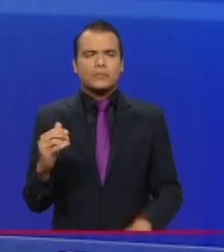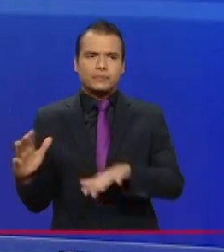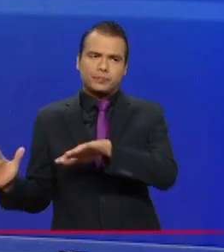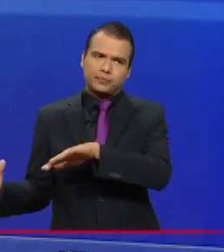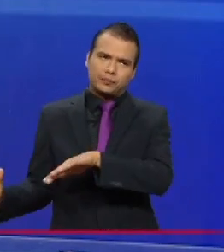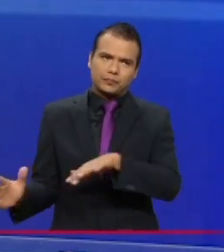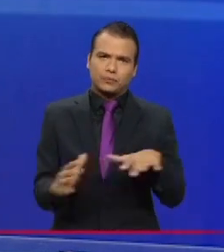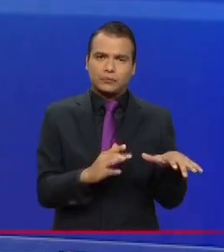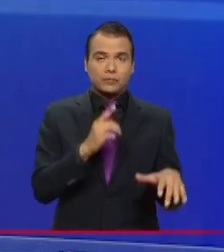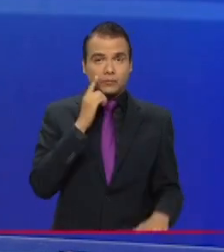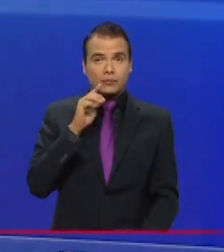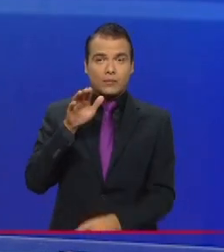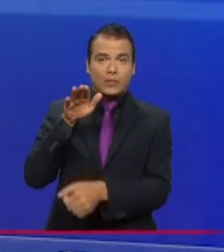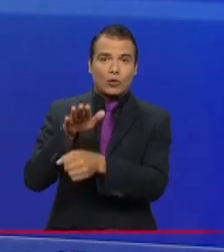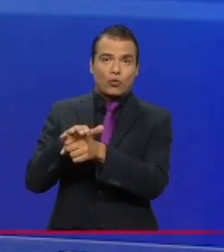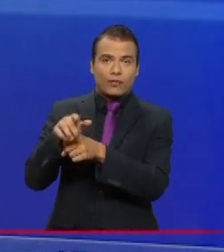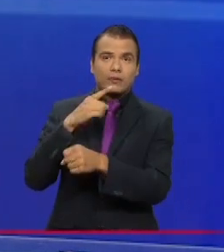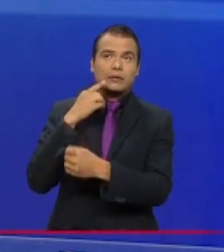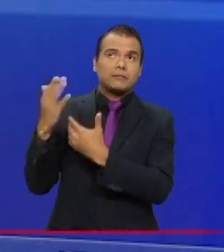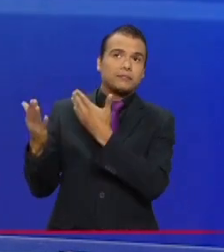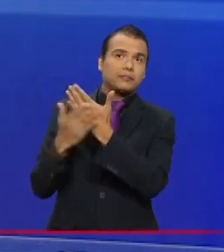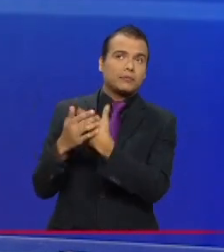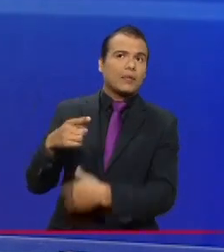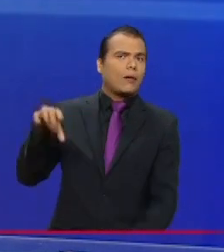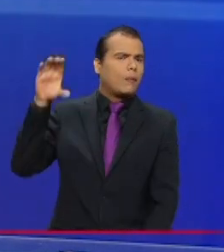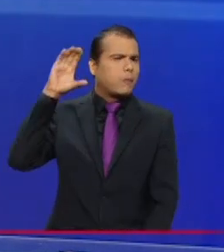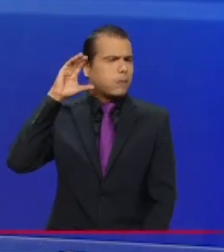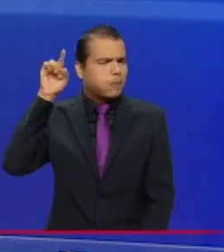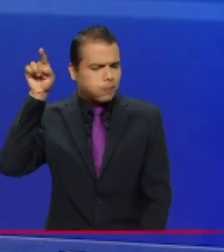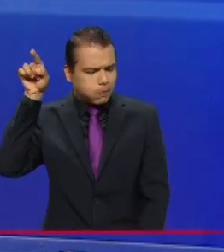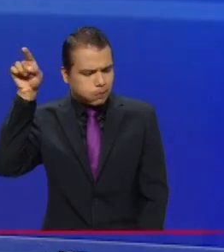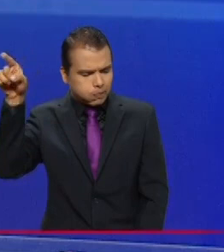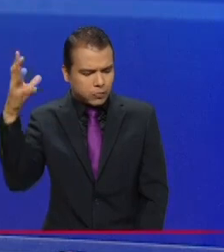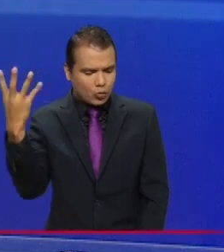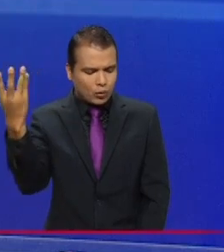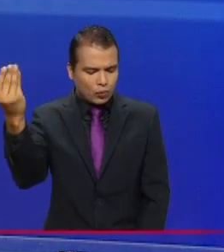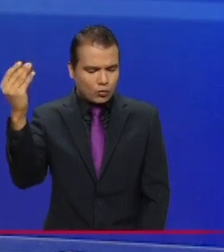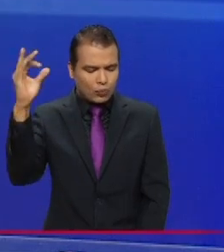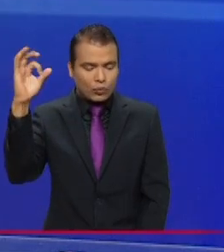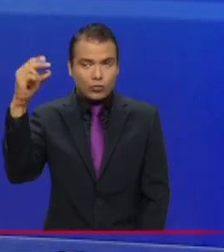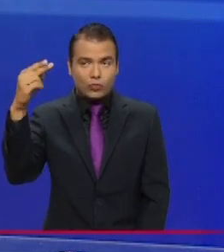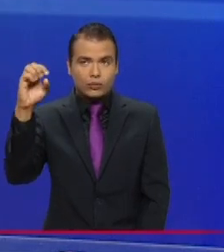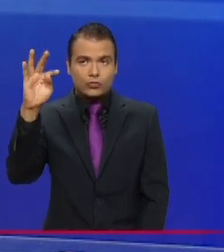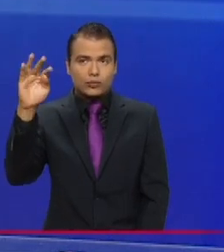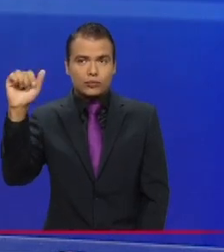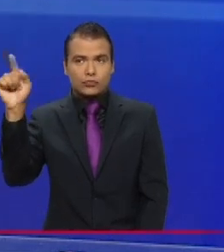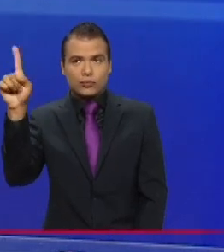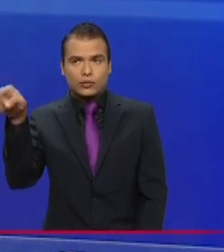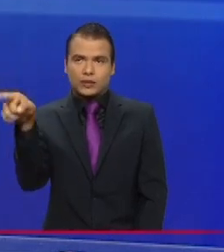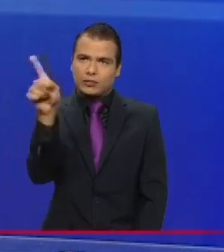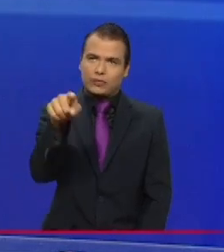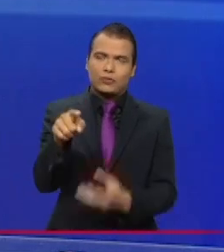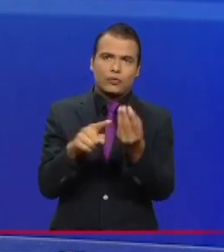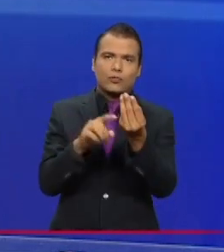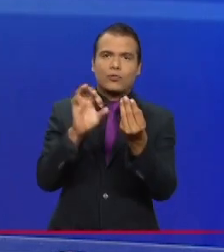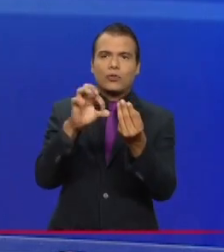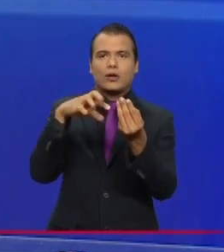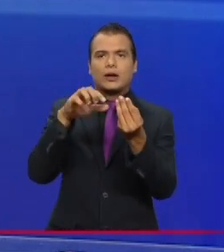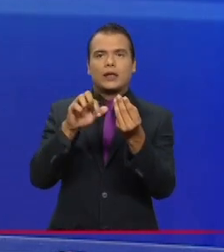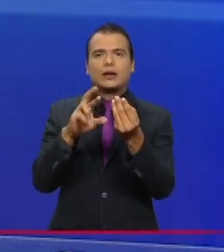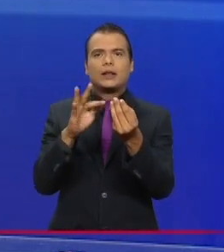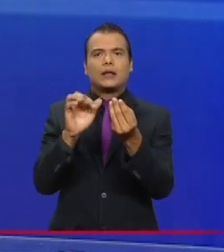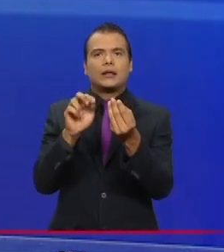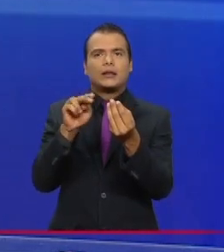Atención, porque desde Buenaventura confirmaron que el proceso de diálogo entre Chotas y Espartanos sigue y la tregua de paz se